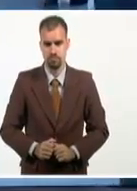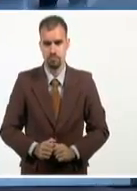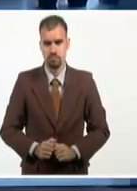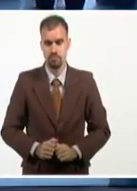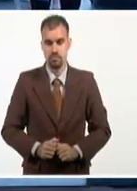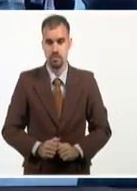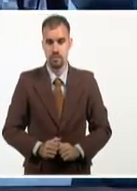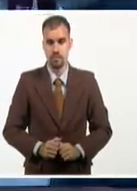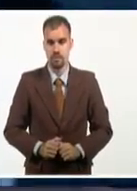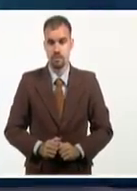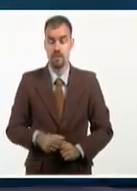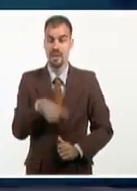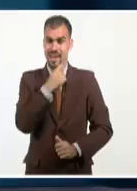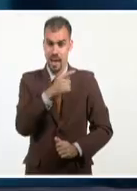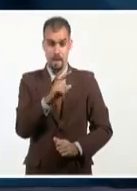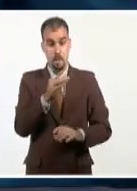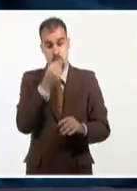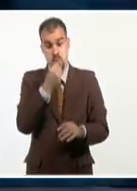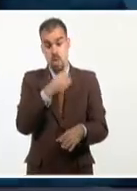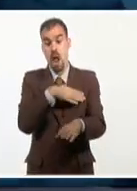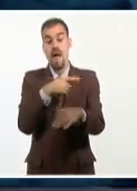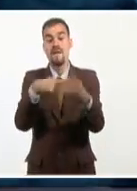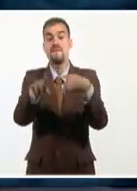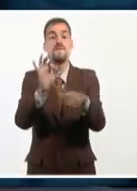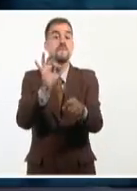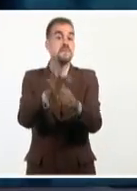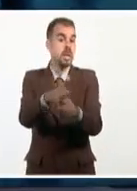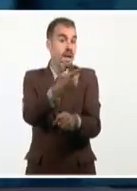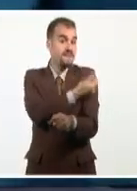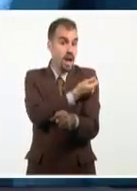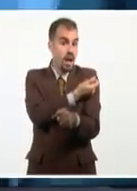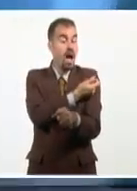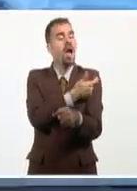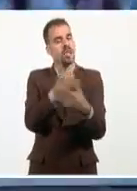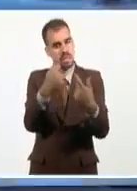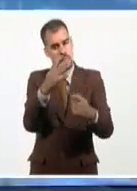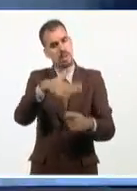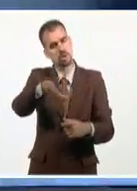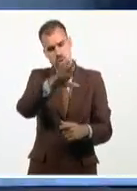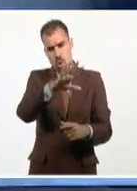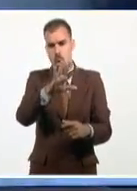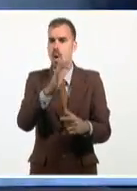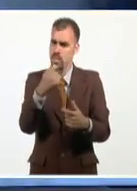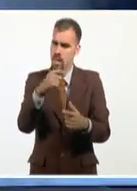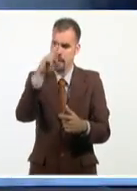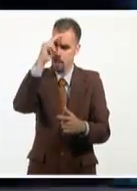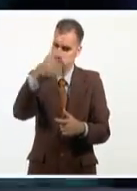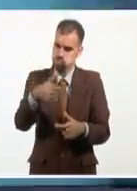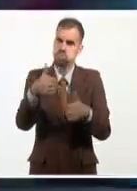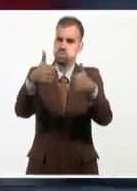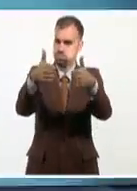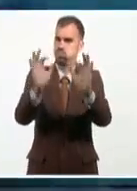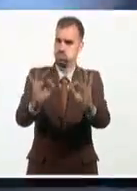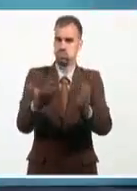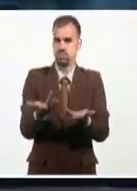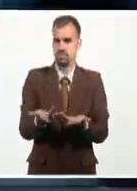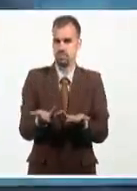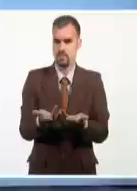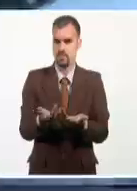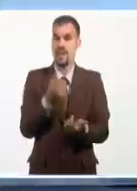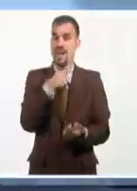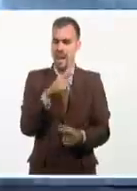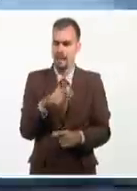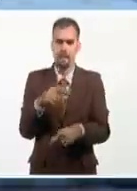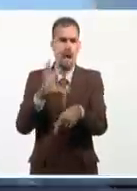de la inmunización de todos los cubanos, es imprescindible estar sanos y vivos. Cada contagio, por descuido o por